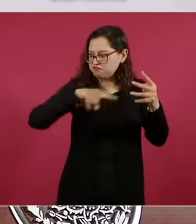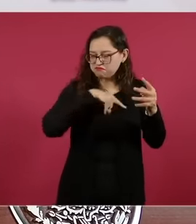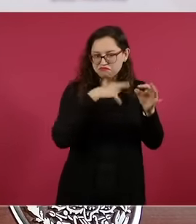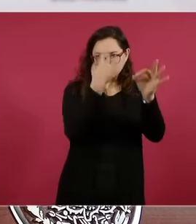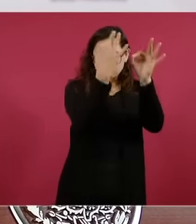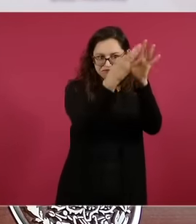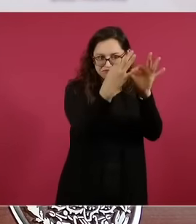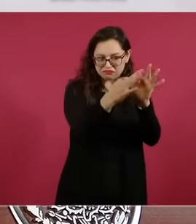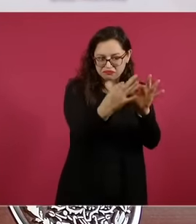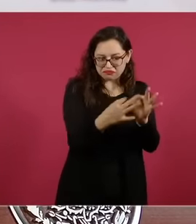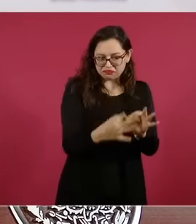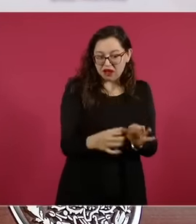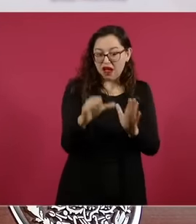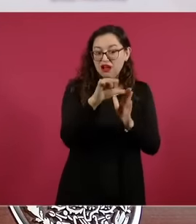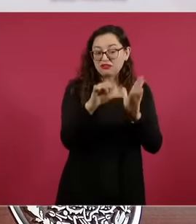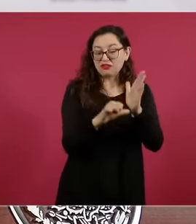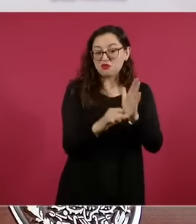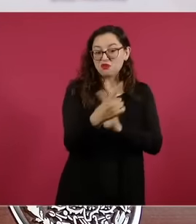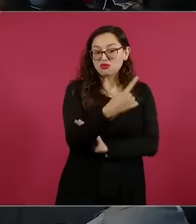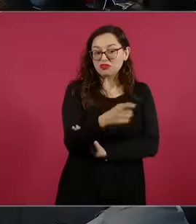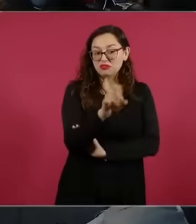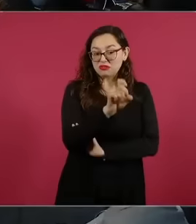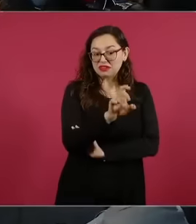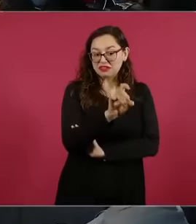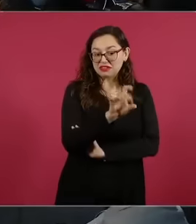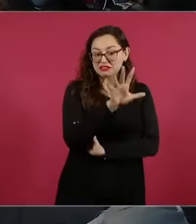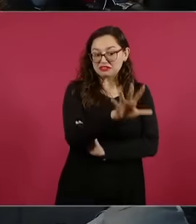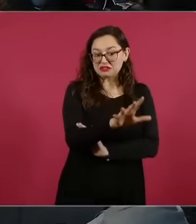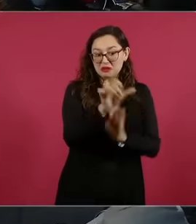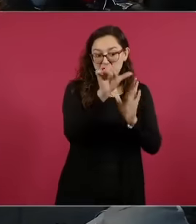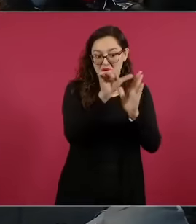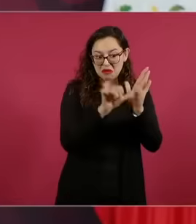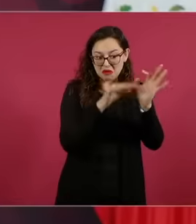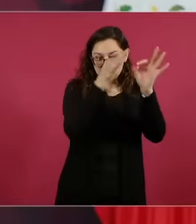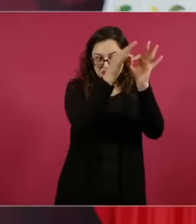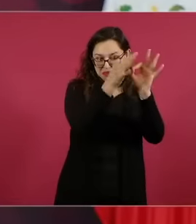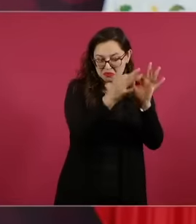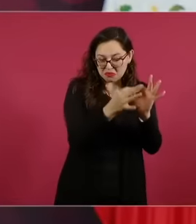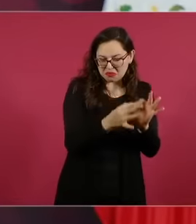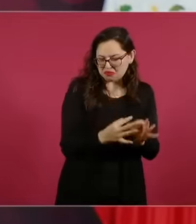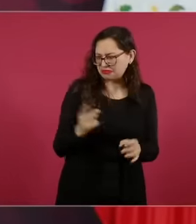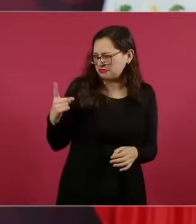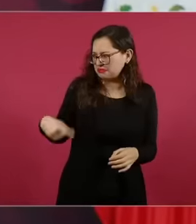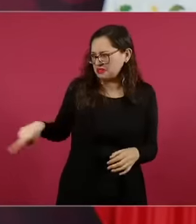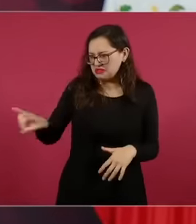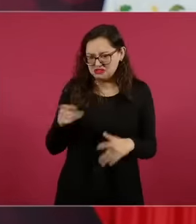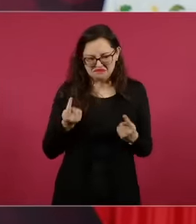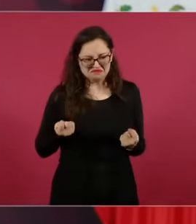artículo 135 de la Constitución. Hasta el señor